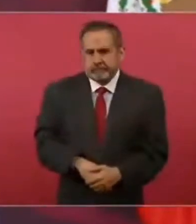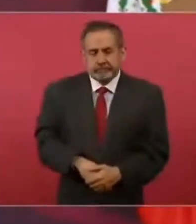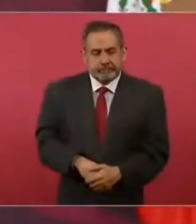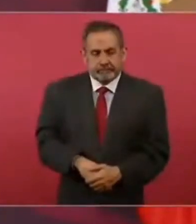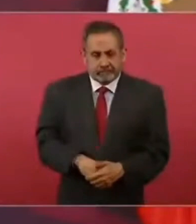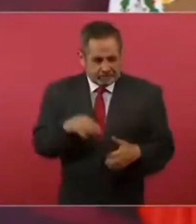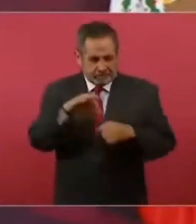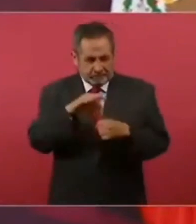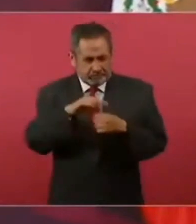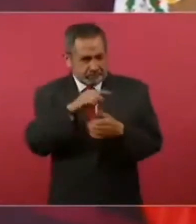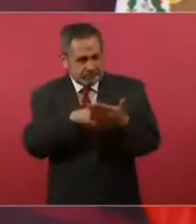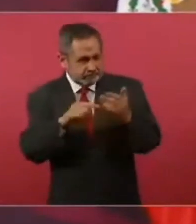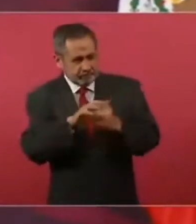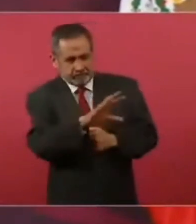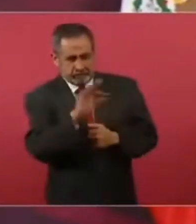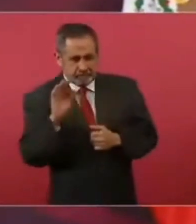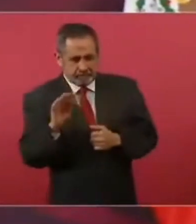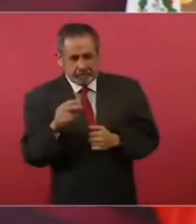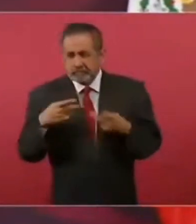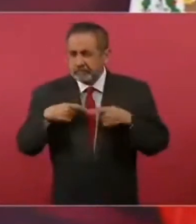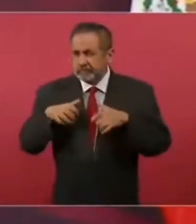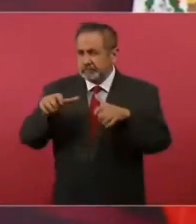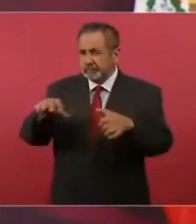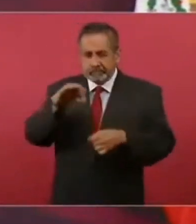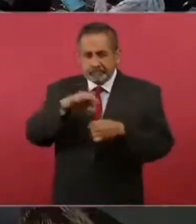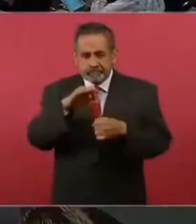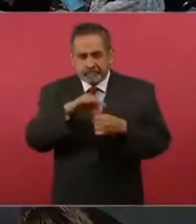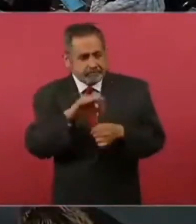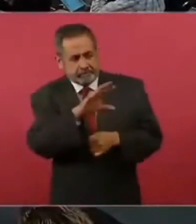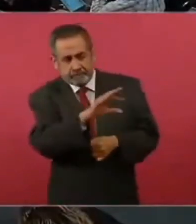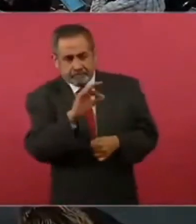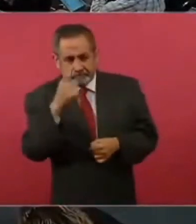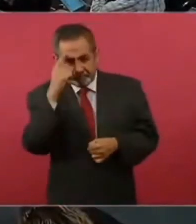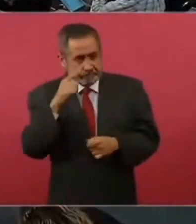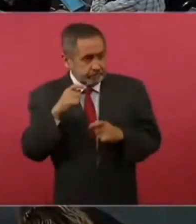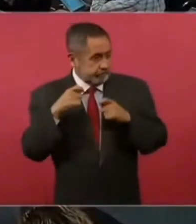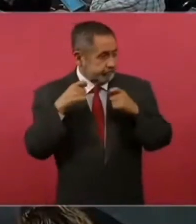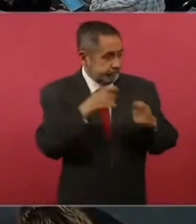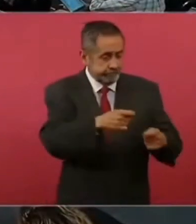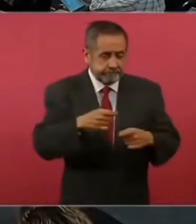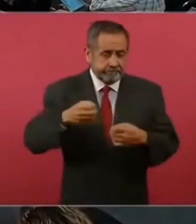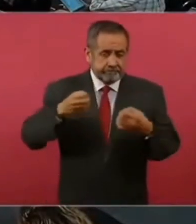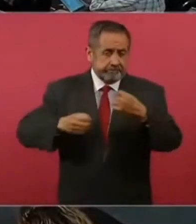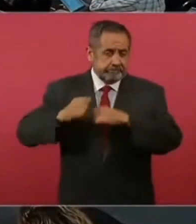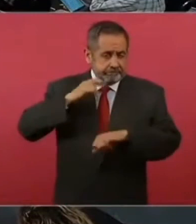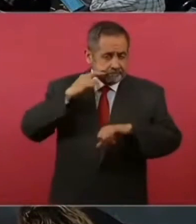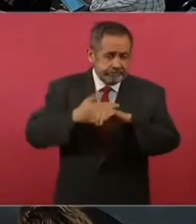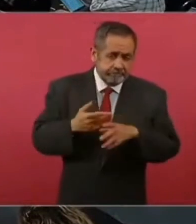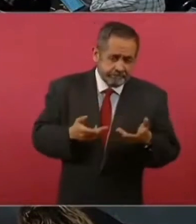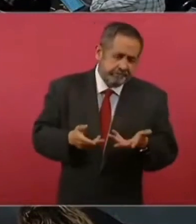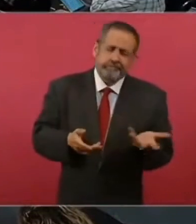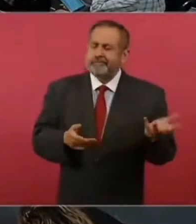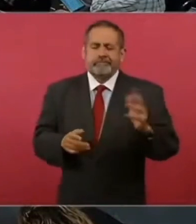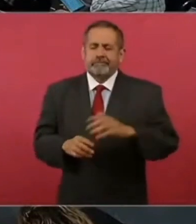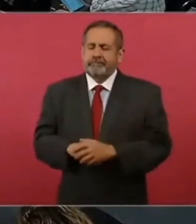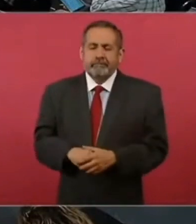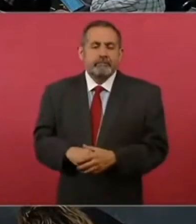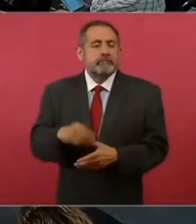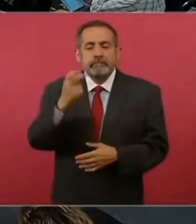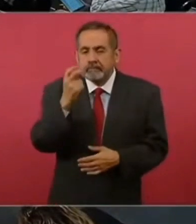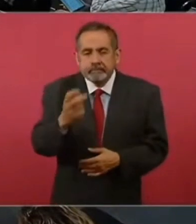lo van a elegir el pueblo lo va a elegir para que sea ministro por eso no